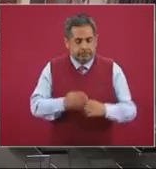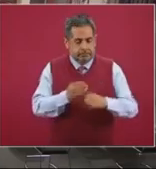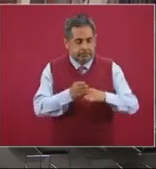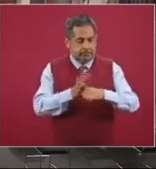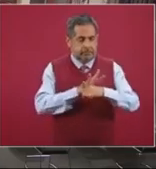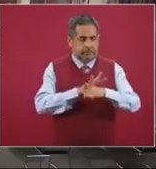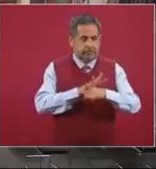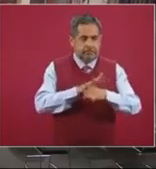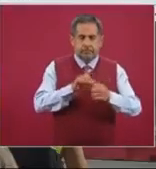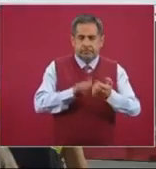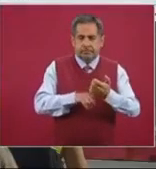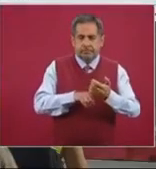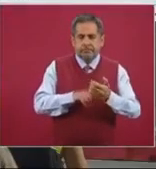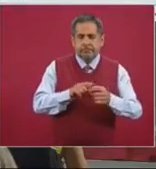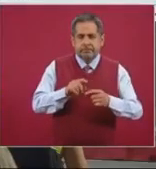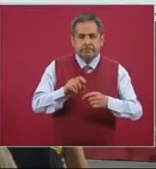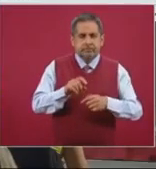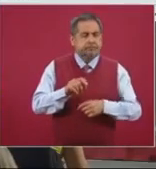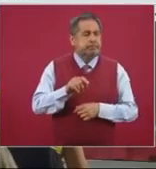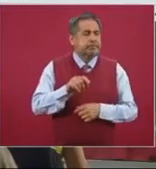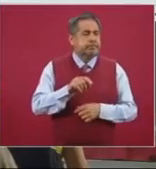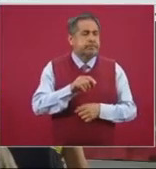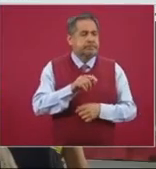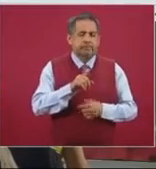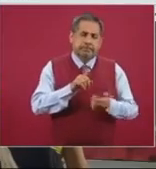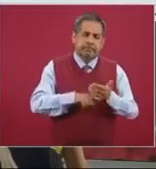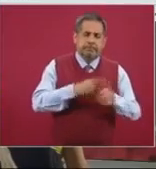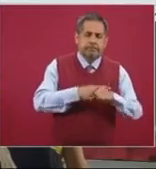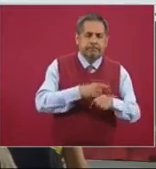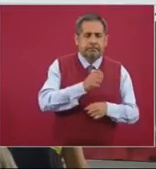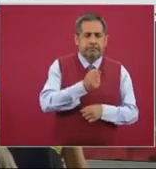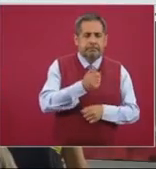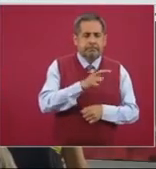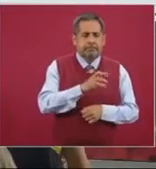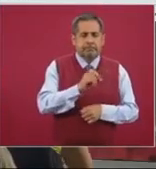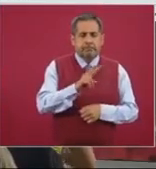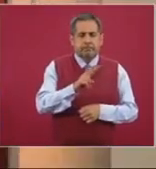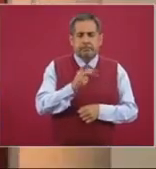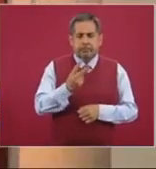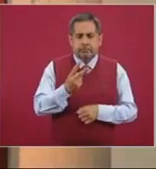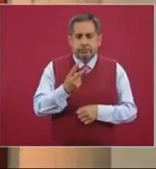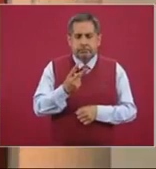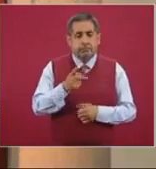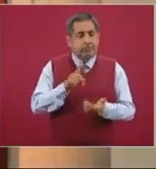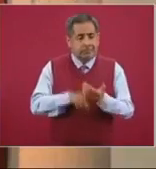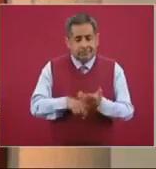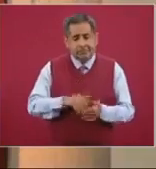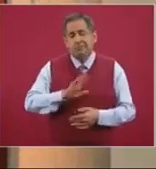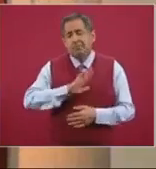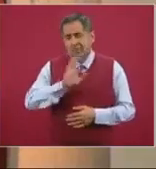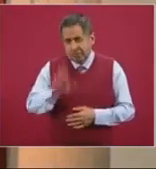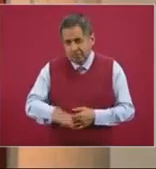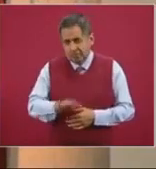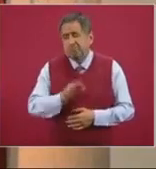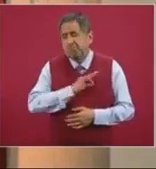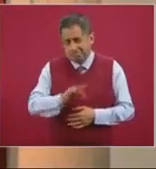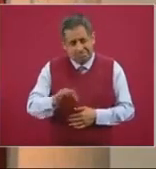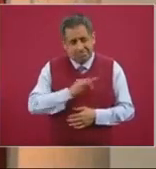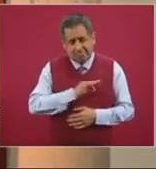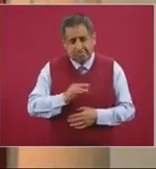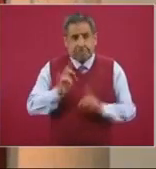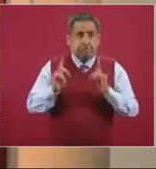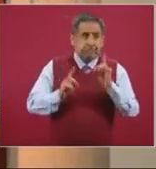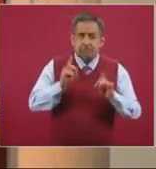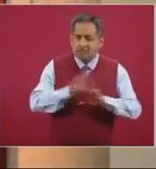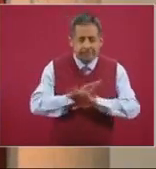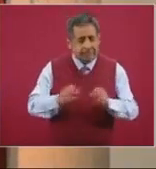COVID-19, la enfermedad causada por el virus SARS-CoV-2, es una enfermedad que puede causar la muerte, no hay duda. Es una